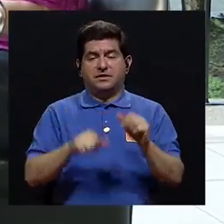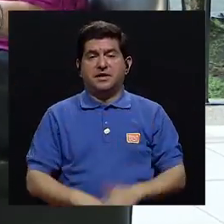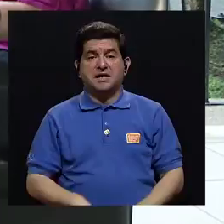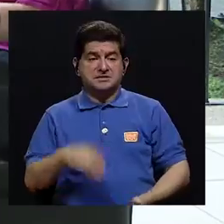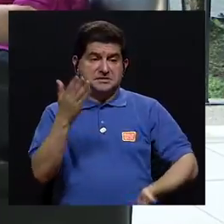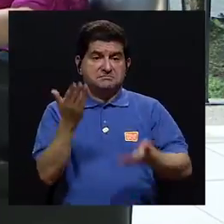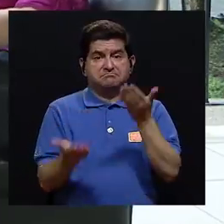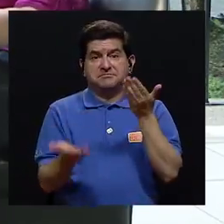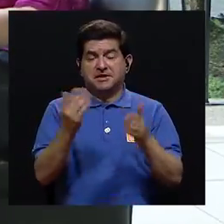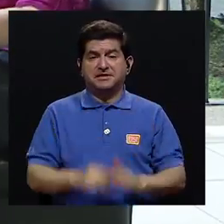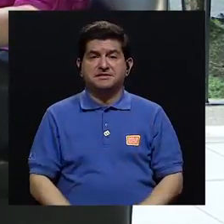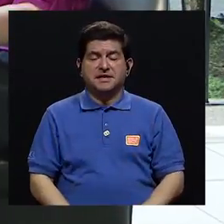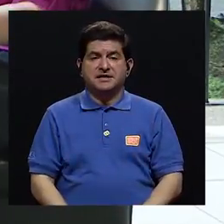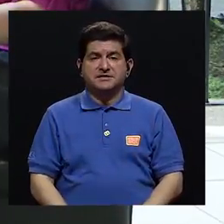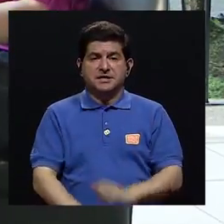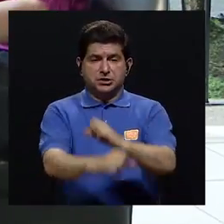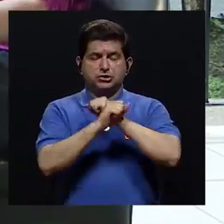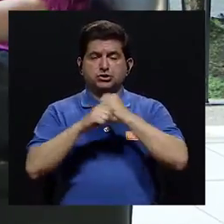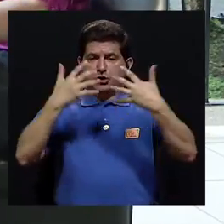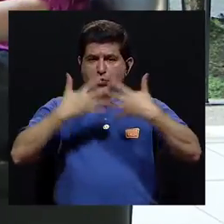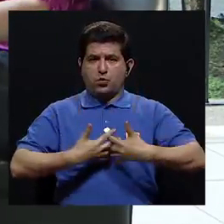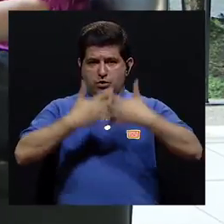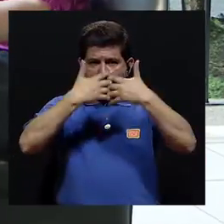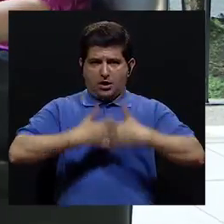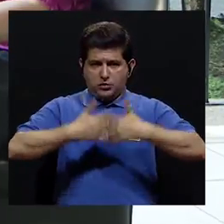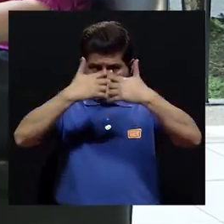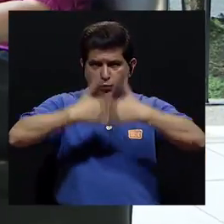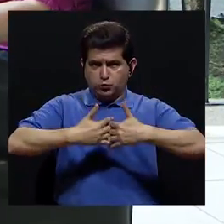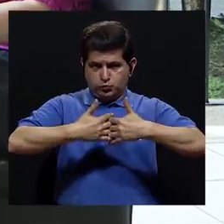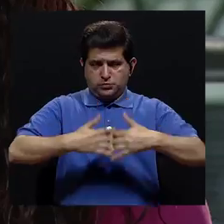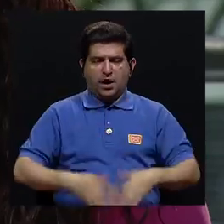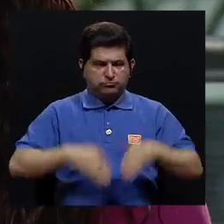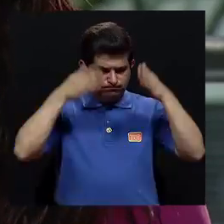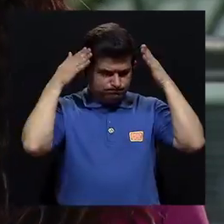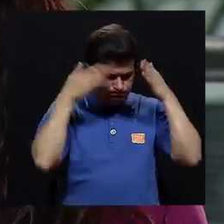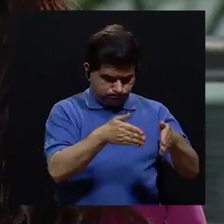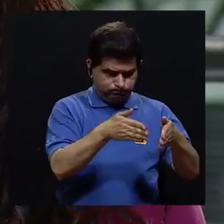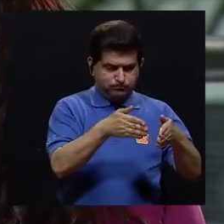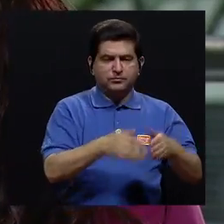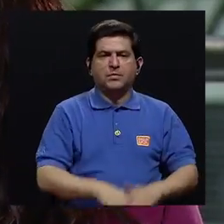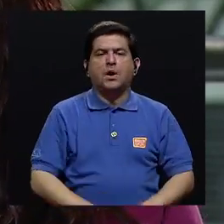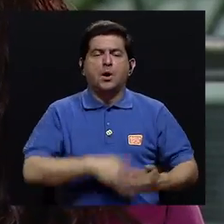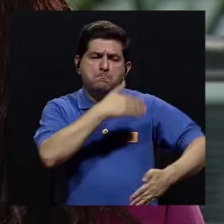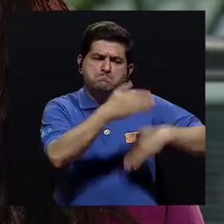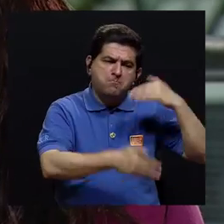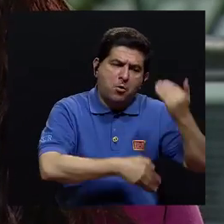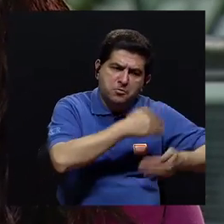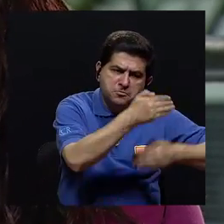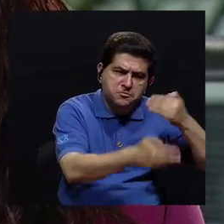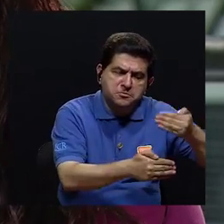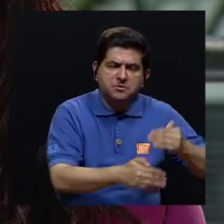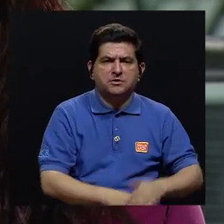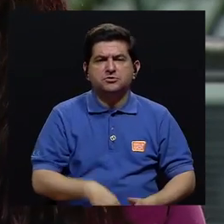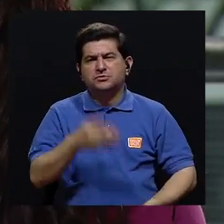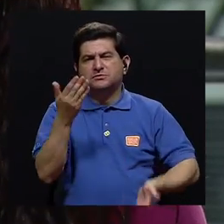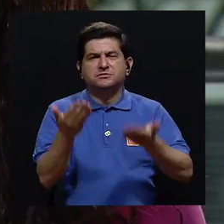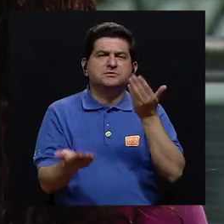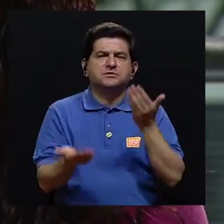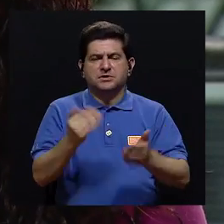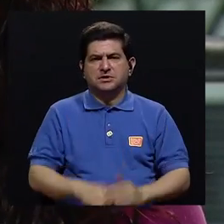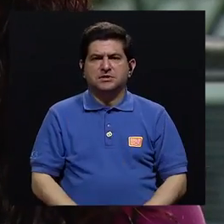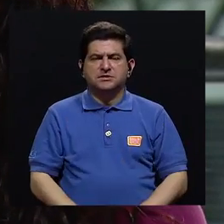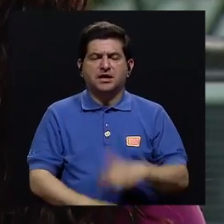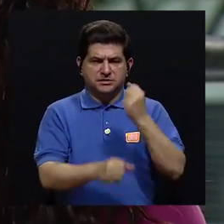Entre ellas pueden haber temas de seguridad industrial, específicamente enfocado a la industria, procesos, un